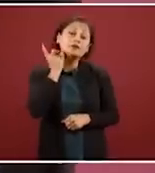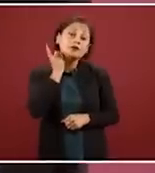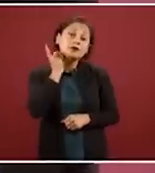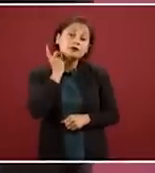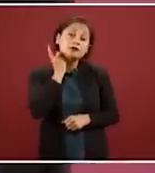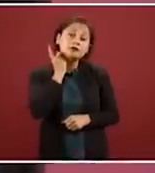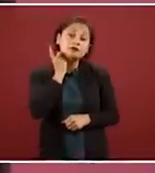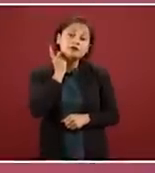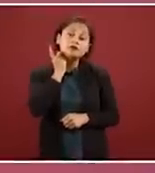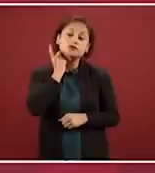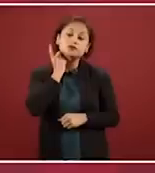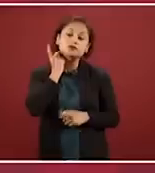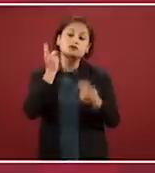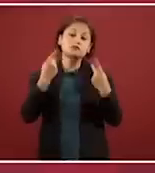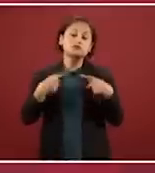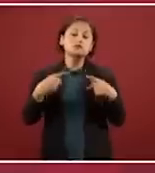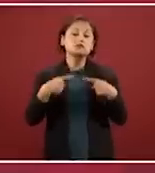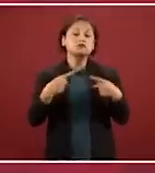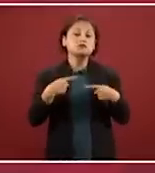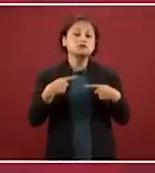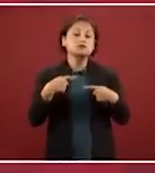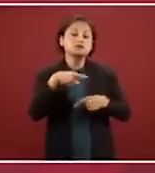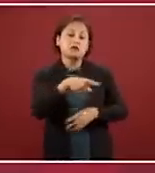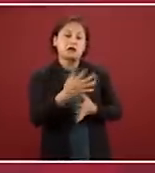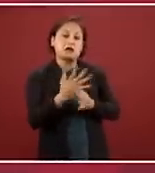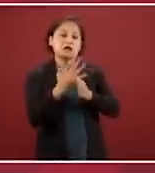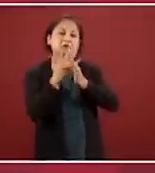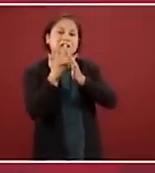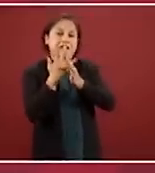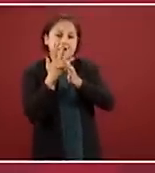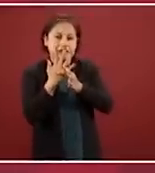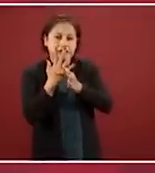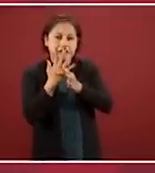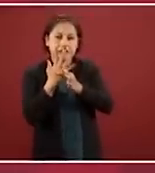si argumentan que alguien les dio una instrucción,